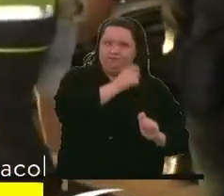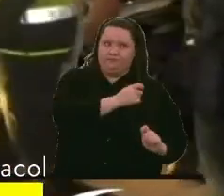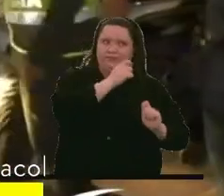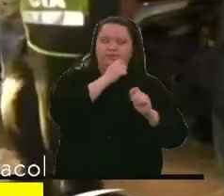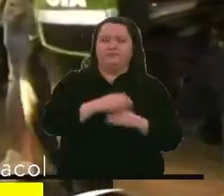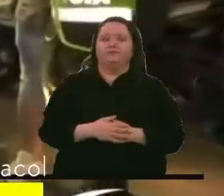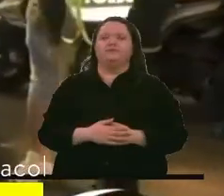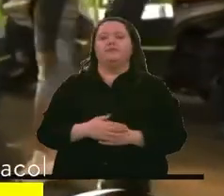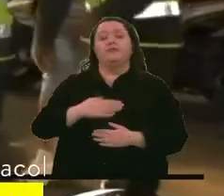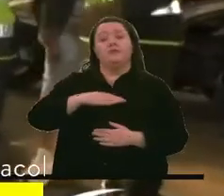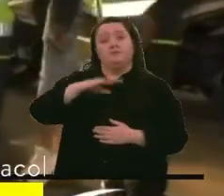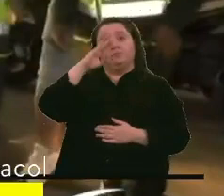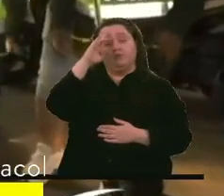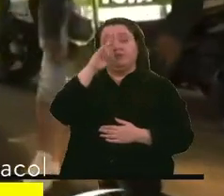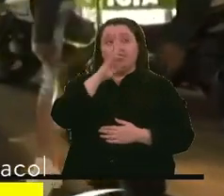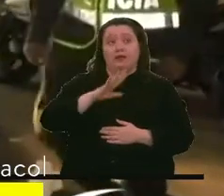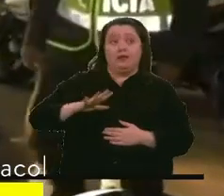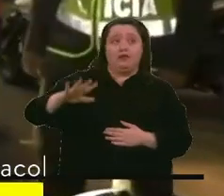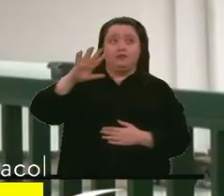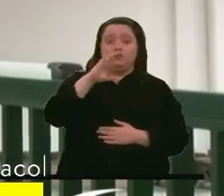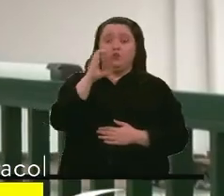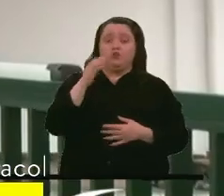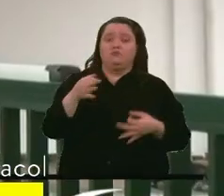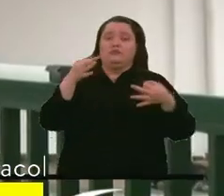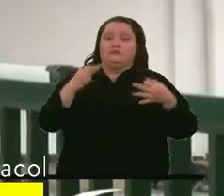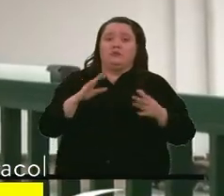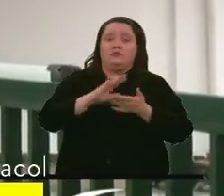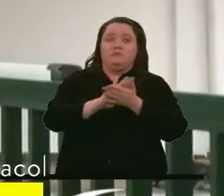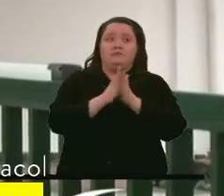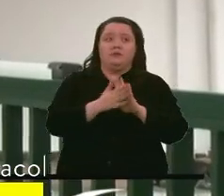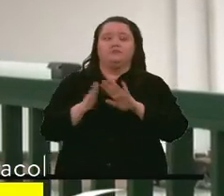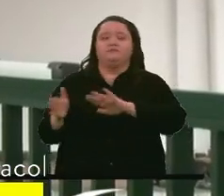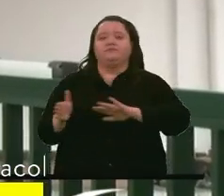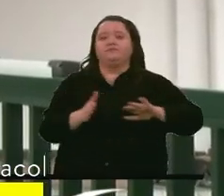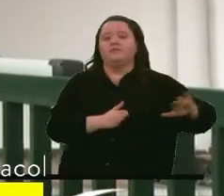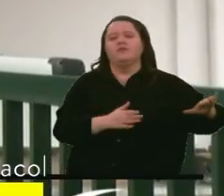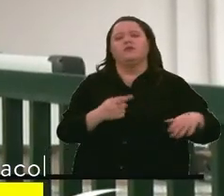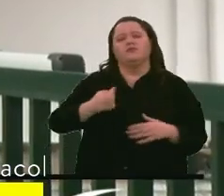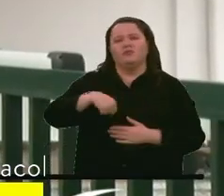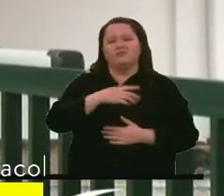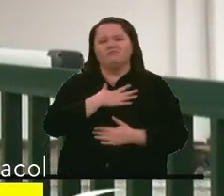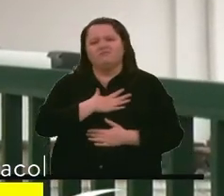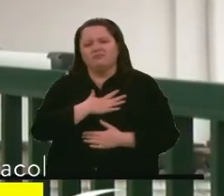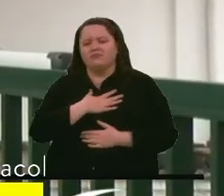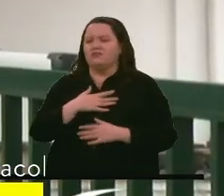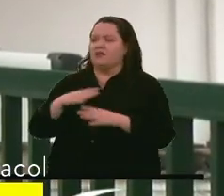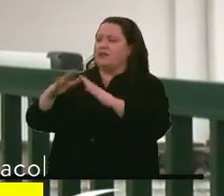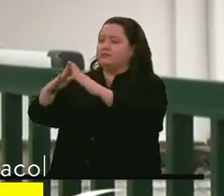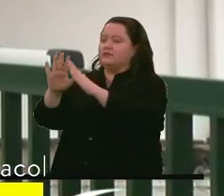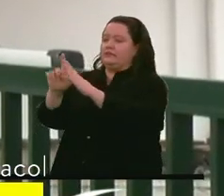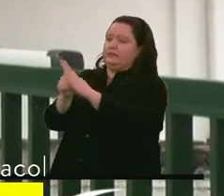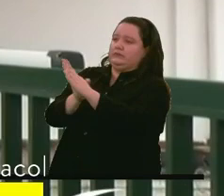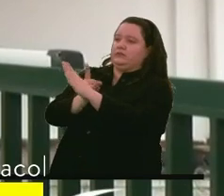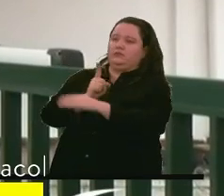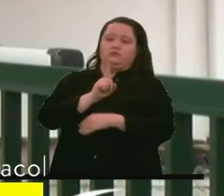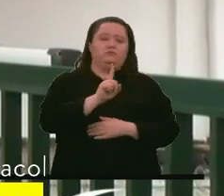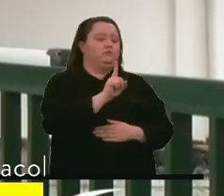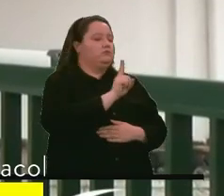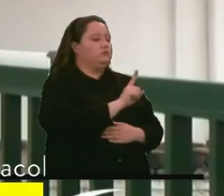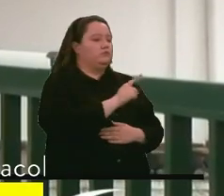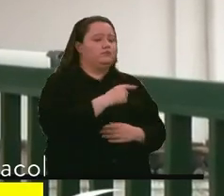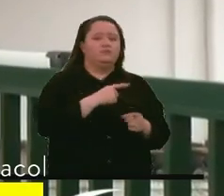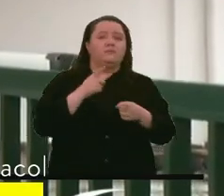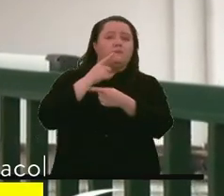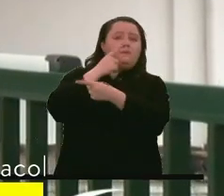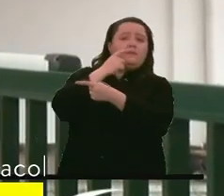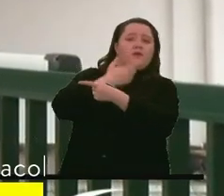una Colombia segura y en paz. Es muy duro nosotros alejarnos de nuestras casas y nuestros